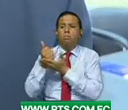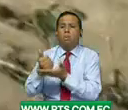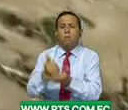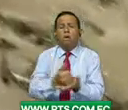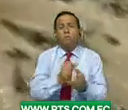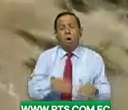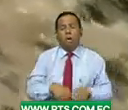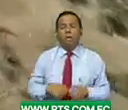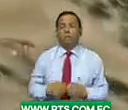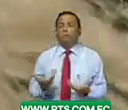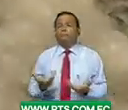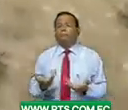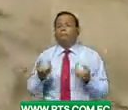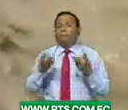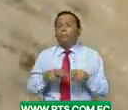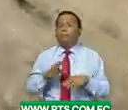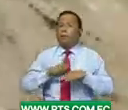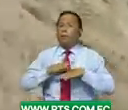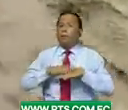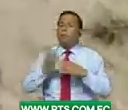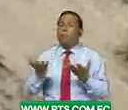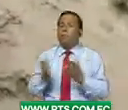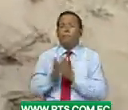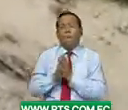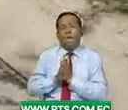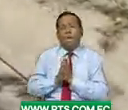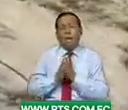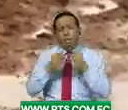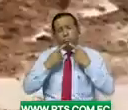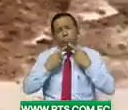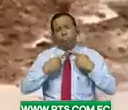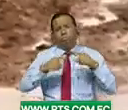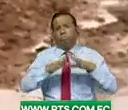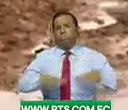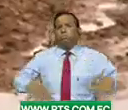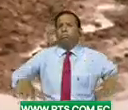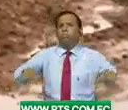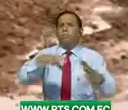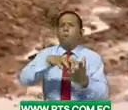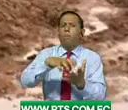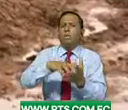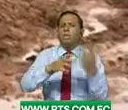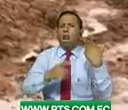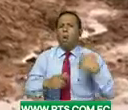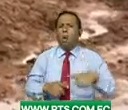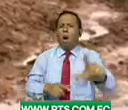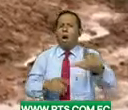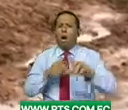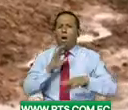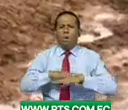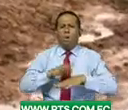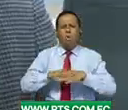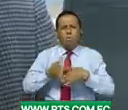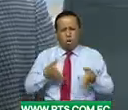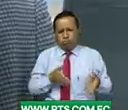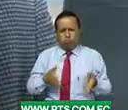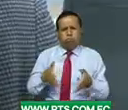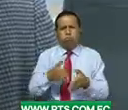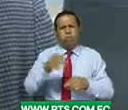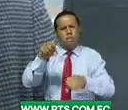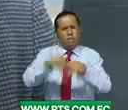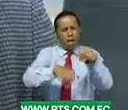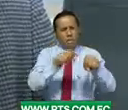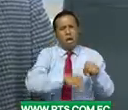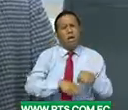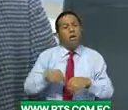provincia. Por su parte, también se pide declarar en emergencia vial a toda la provincia por los daños ocasionados en las carreteras. Exhortar al señor